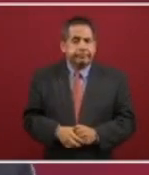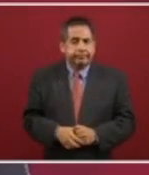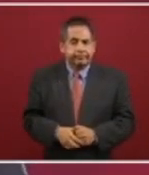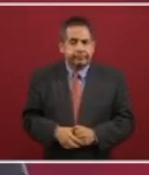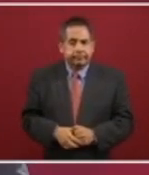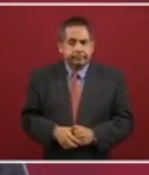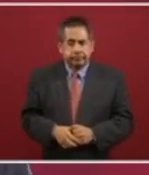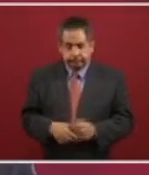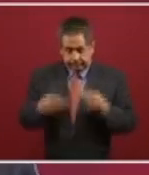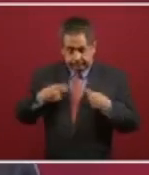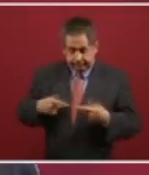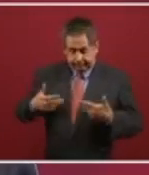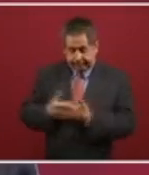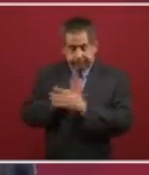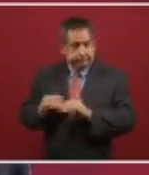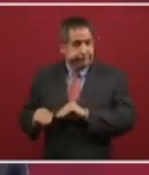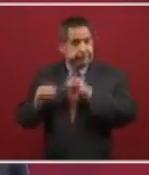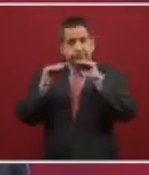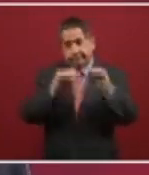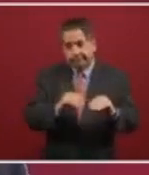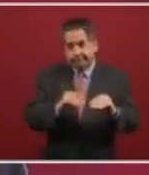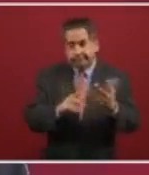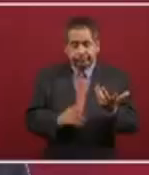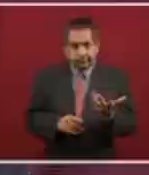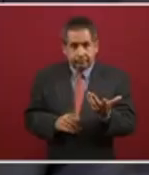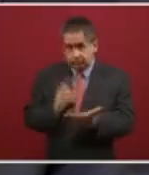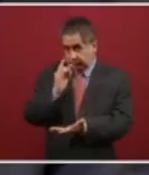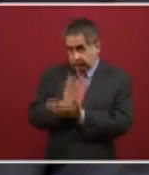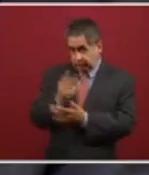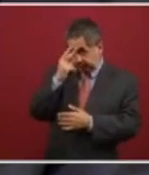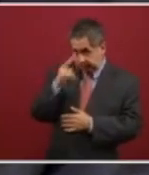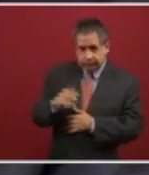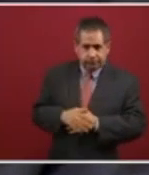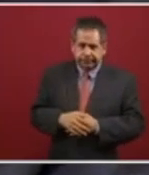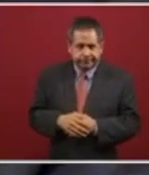los migrantes, y no solo los mexicanos,